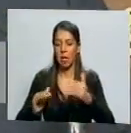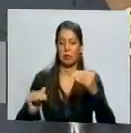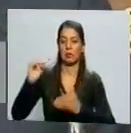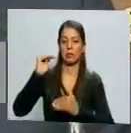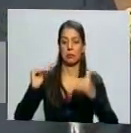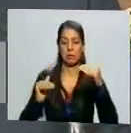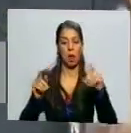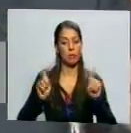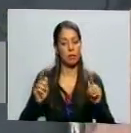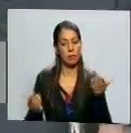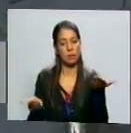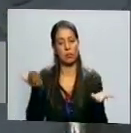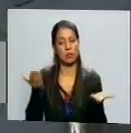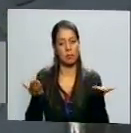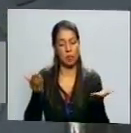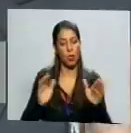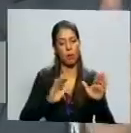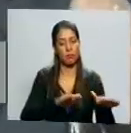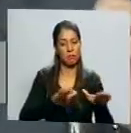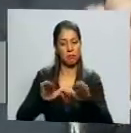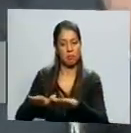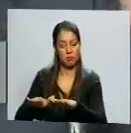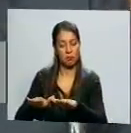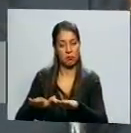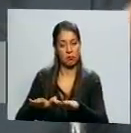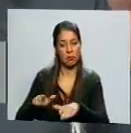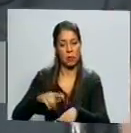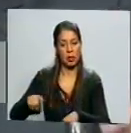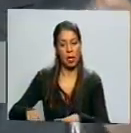la compra, no tiene discrecionalidad, sino que debe